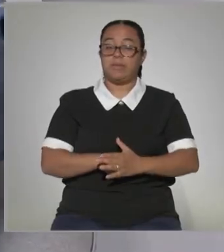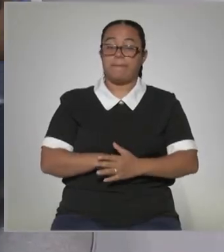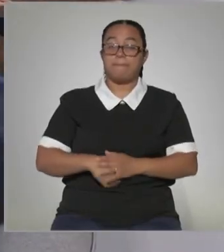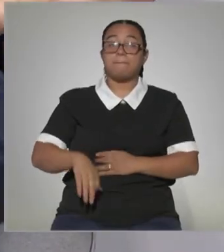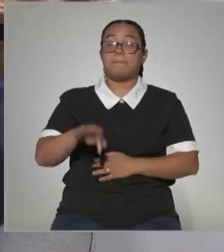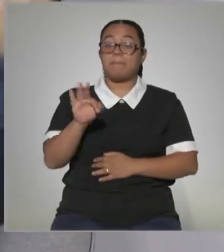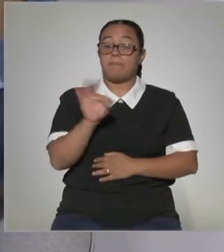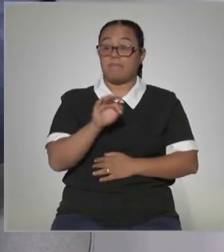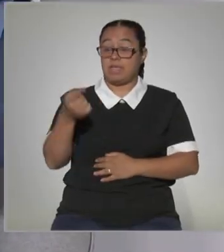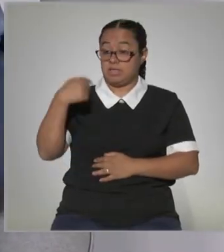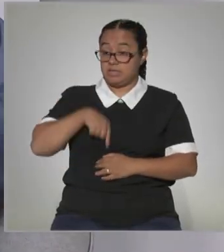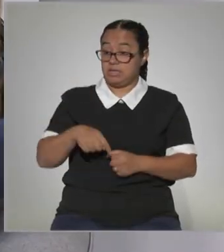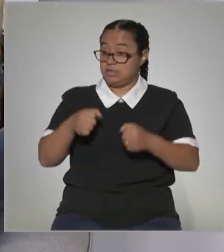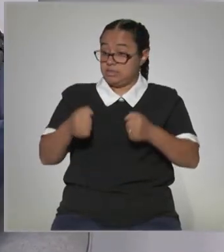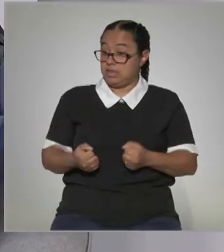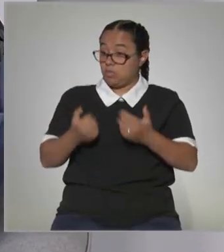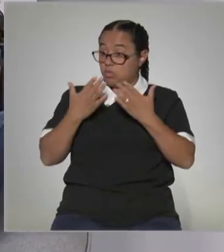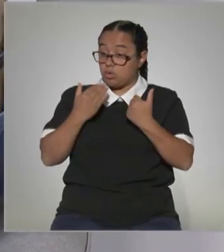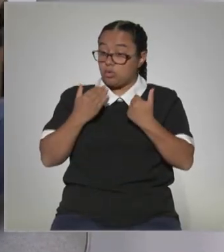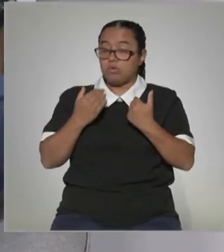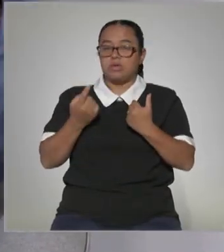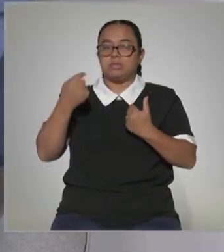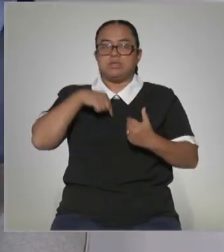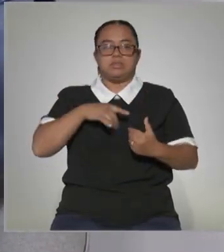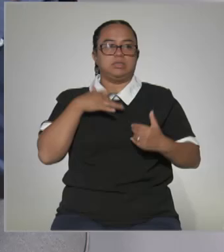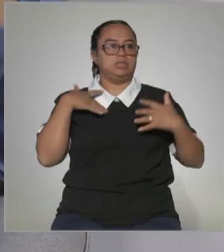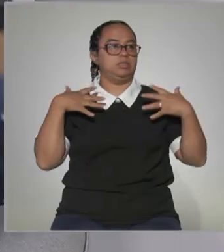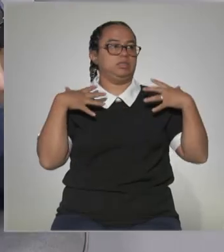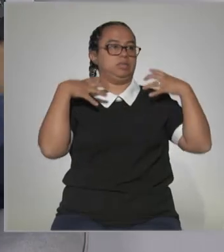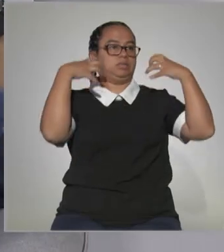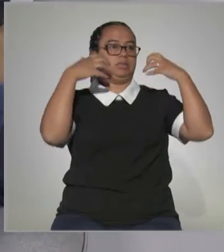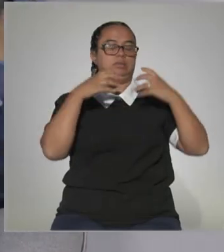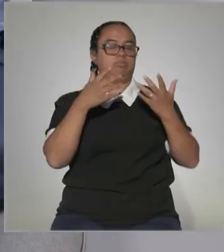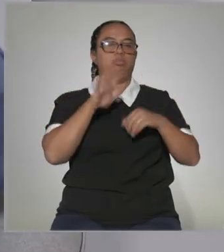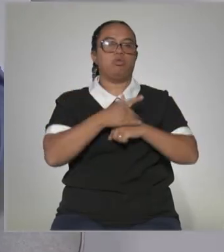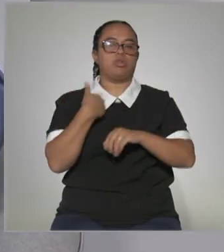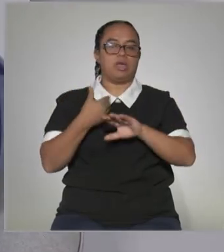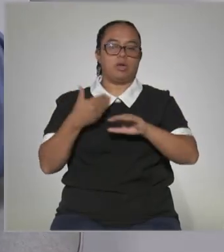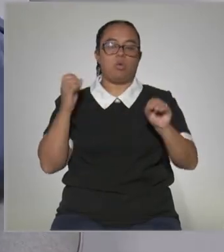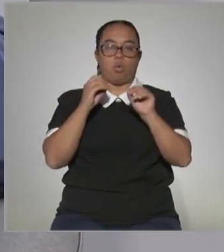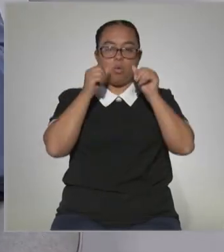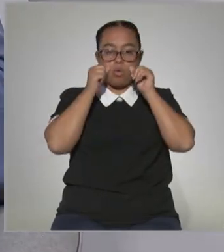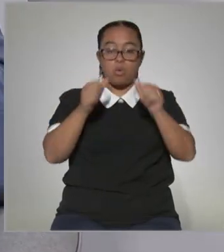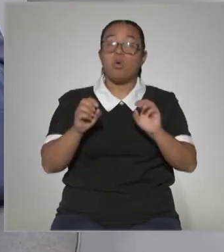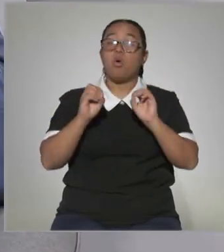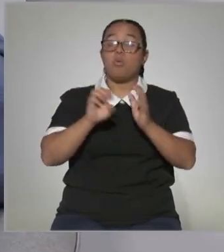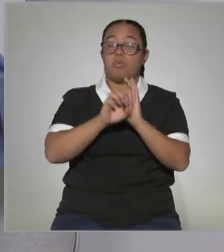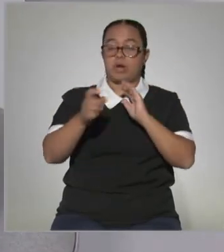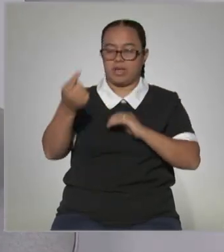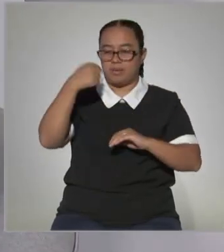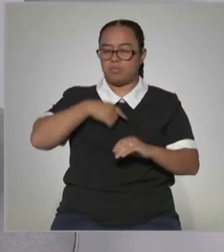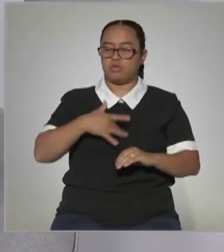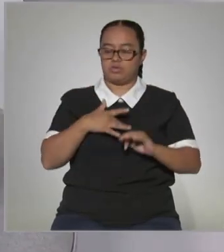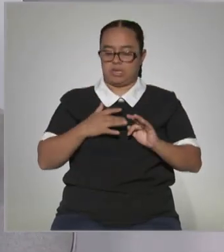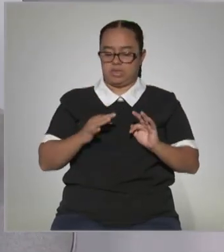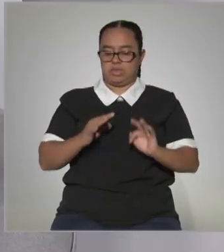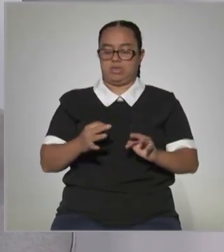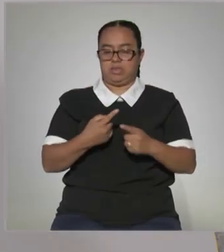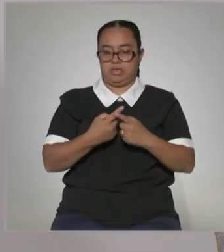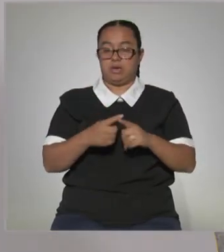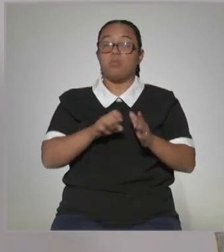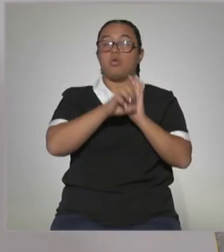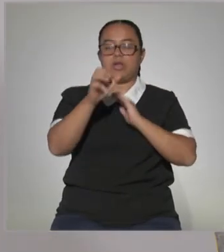de seguridad, me voy a estresar de más. Si yo no atiendo mi necesidad de satisfacción, es decir, una cosa es